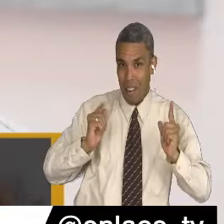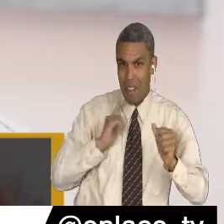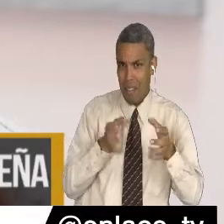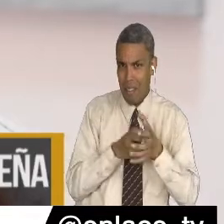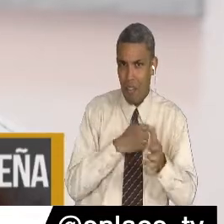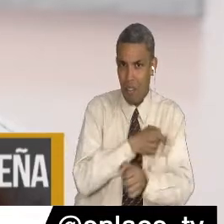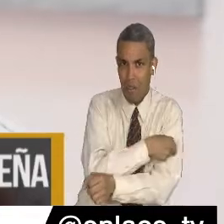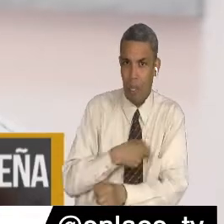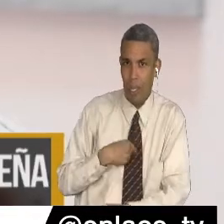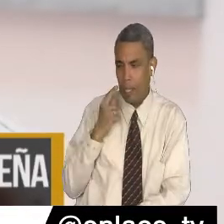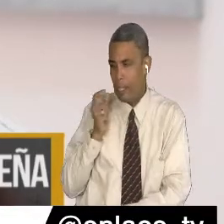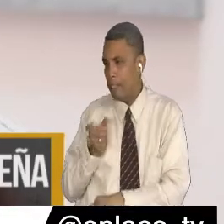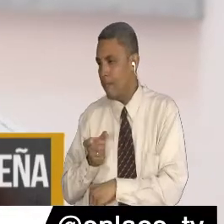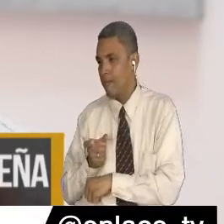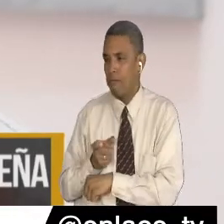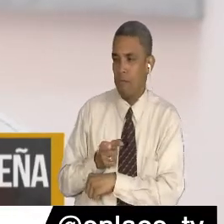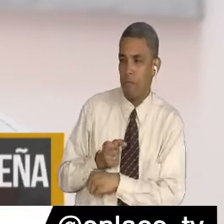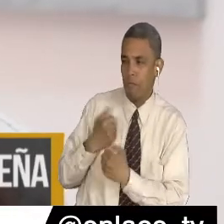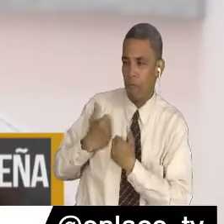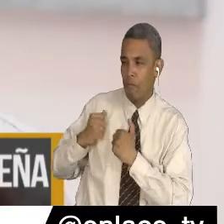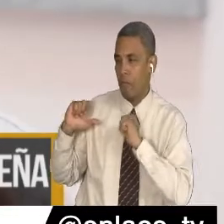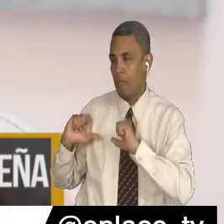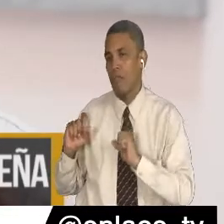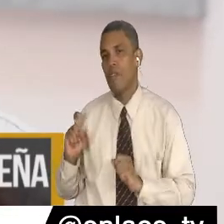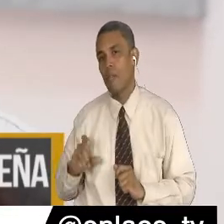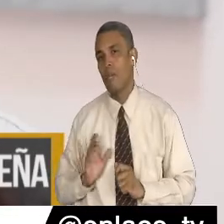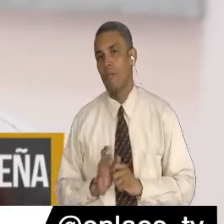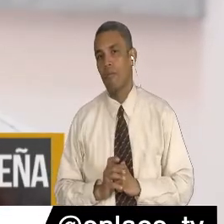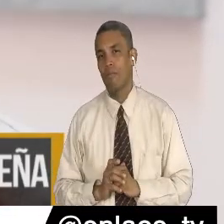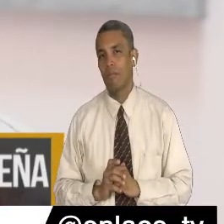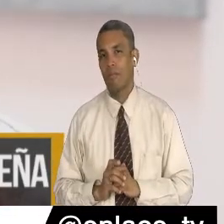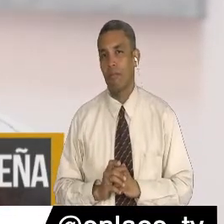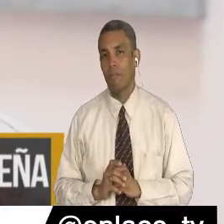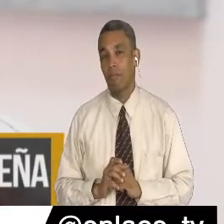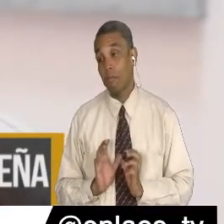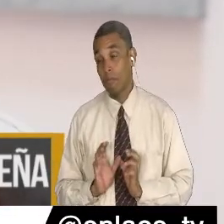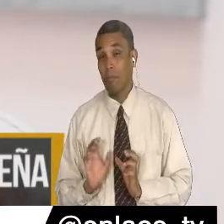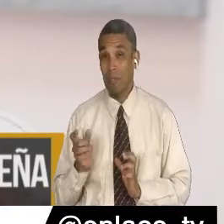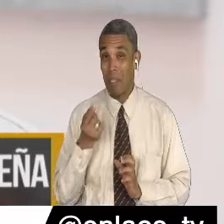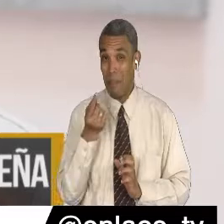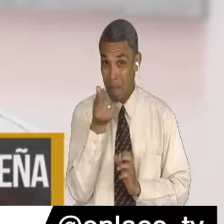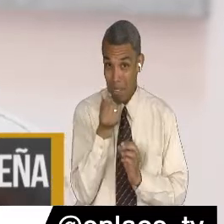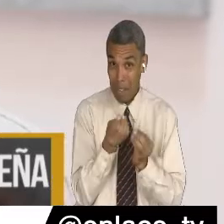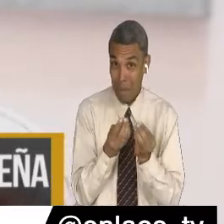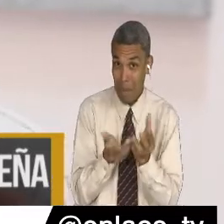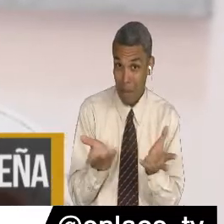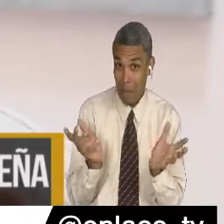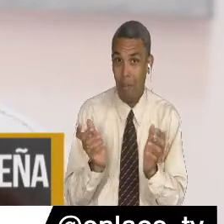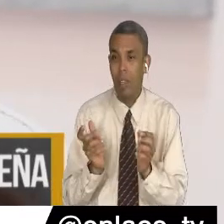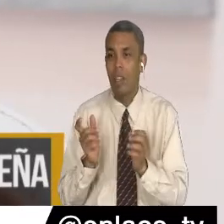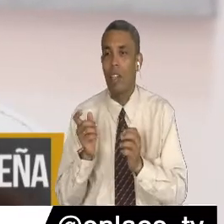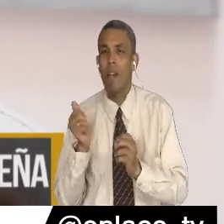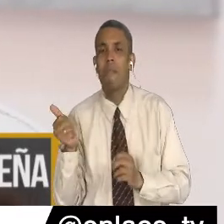trabajadores los escoge la misma comunidad. Como ellos aportan el recurso en cada cuadro, ellos son los